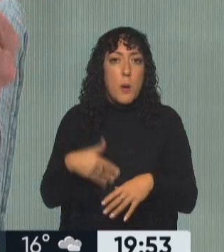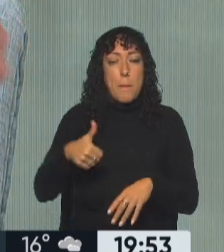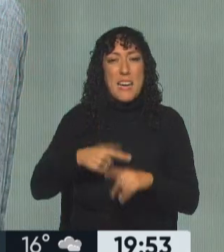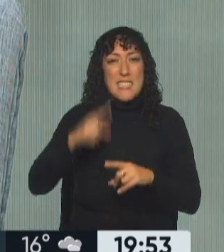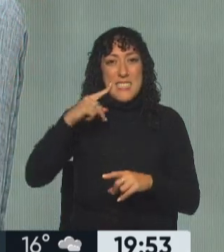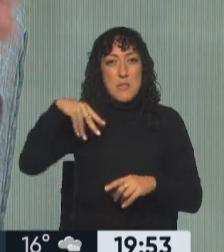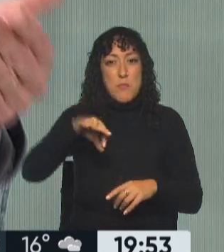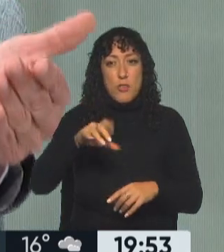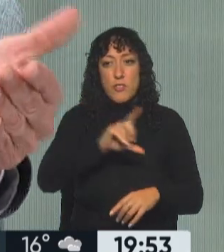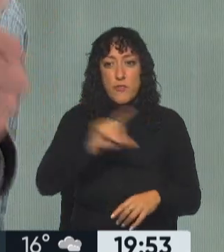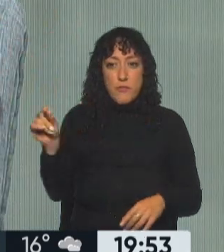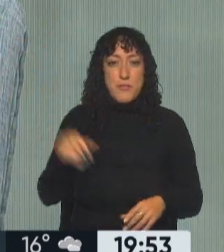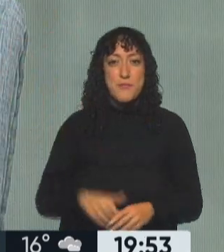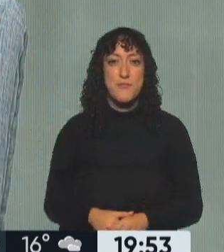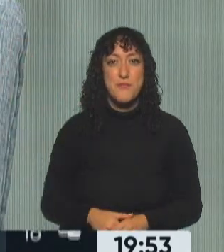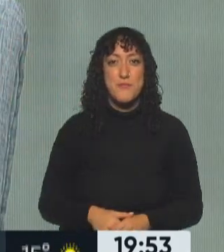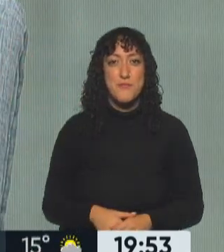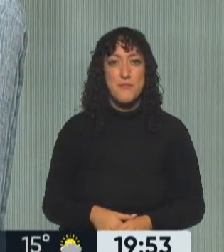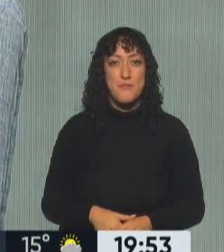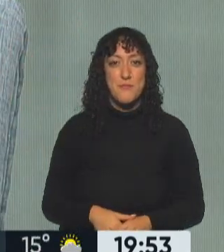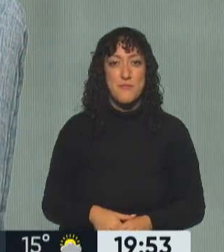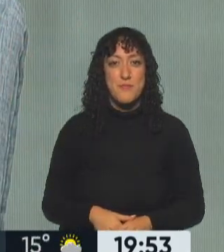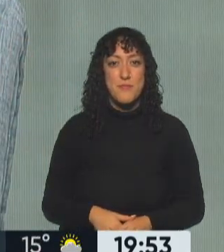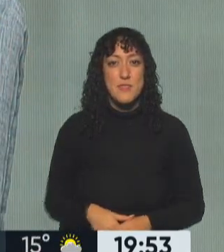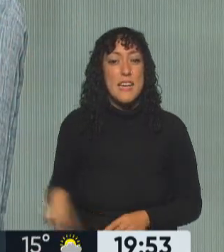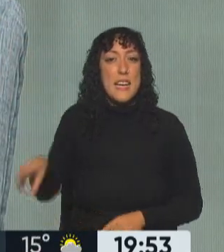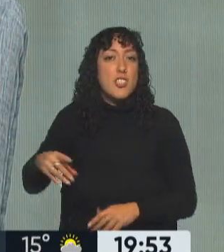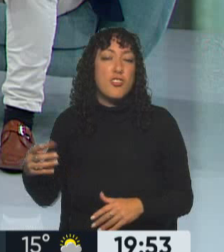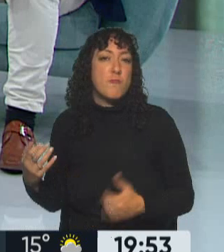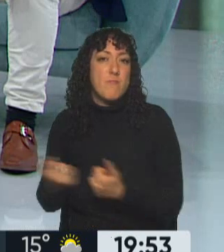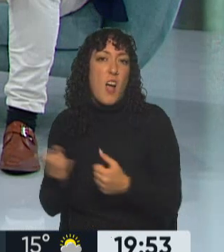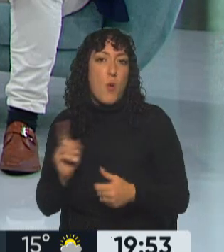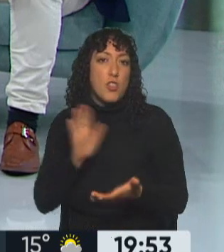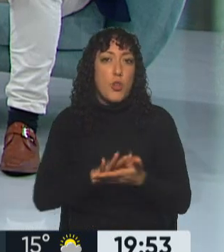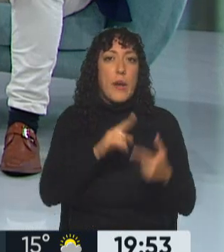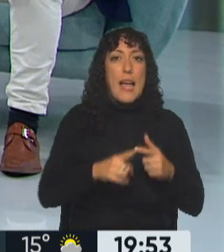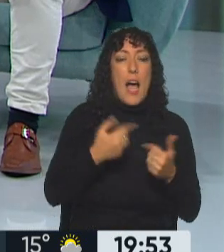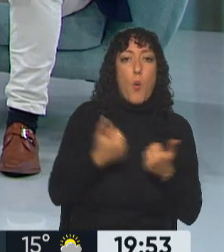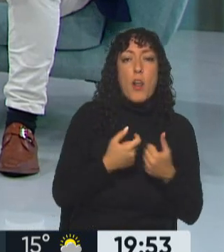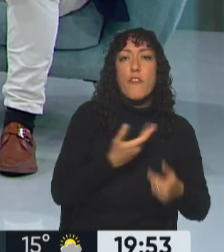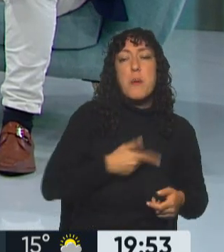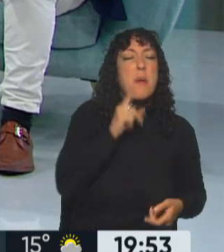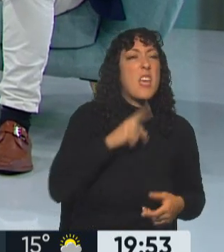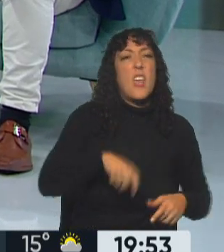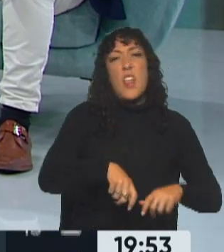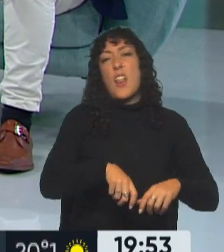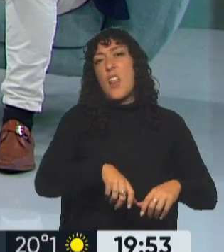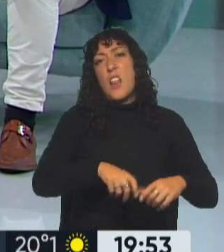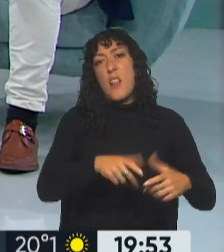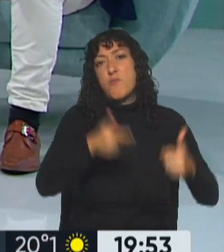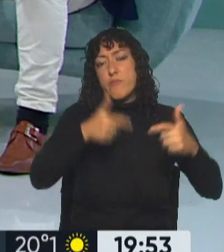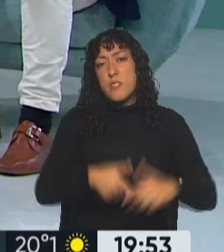que lo que no estuvieron de acuerdo con el acuerdo, claro, querían romper con el fondo. Pero no era lo